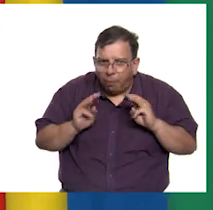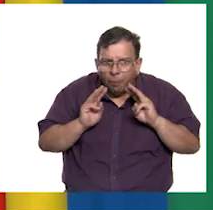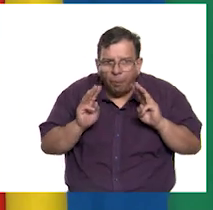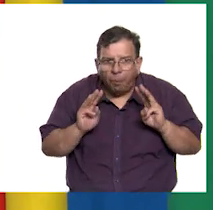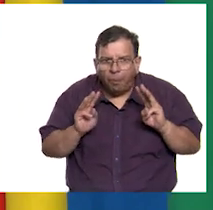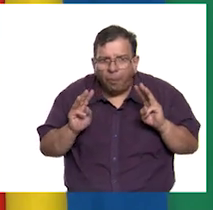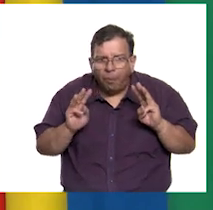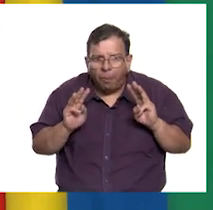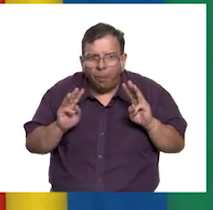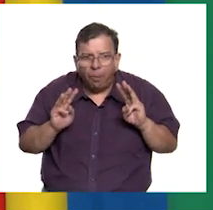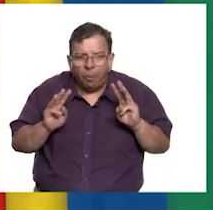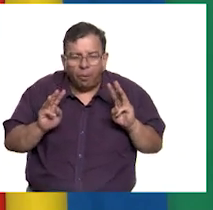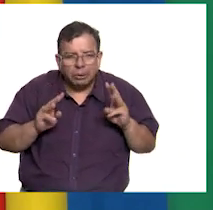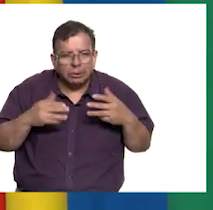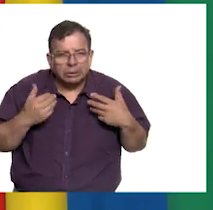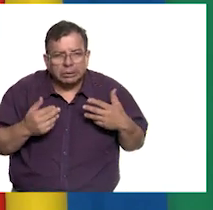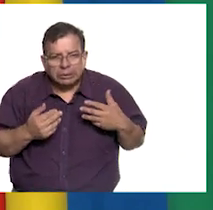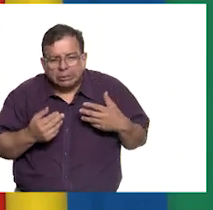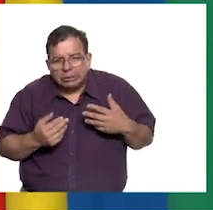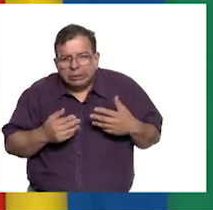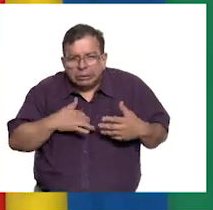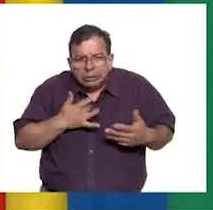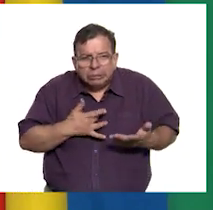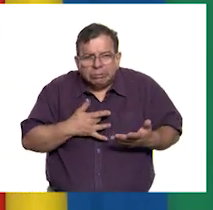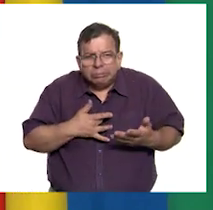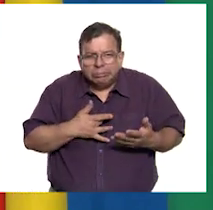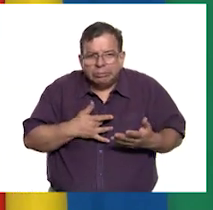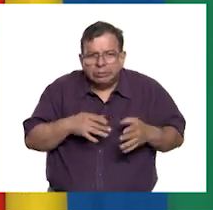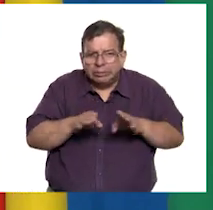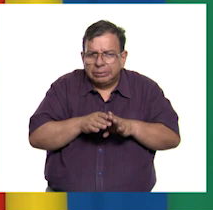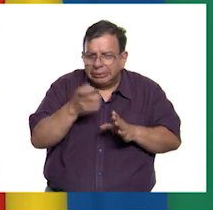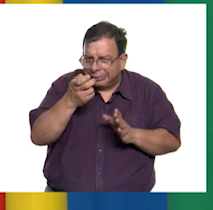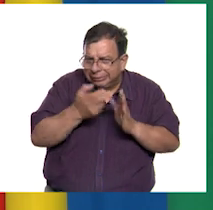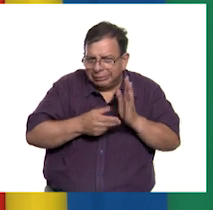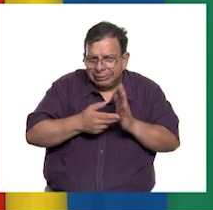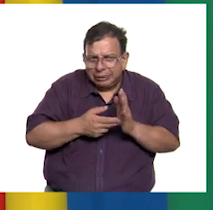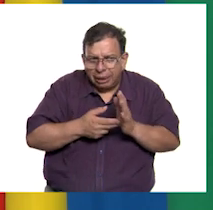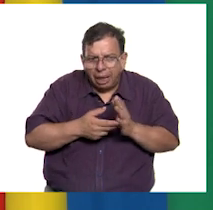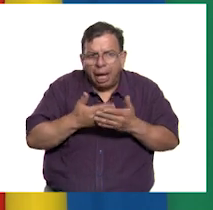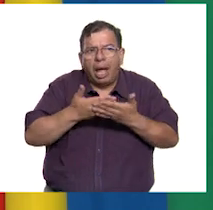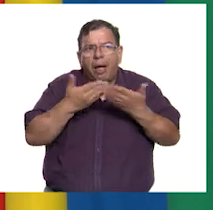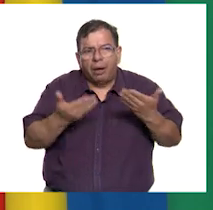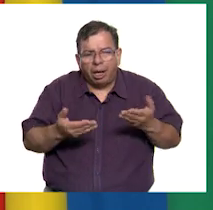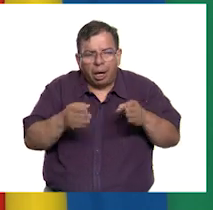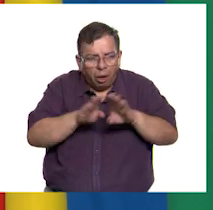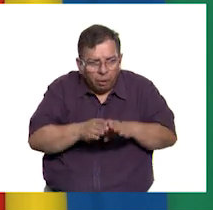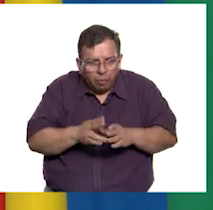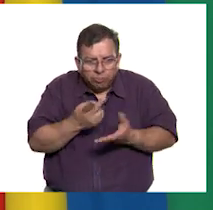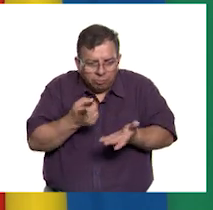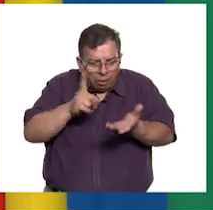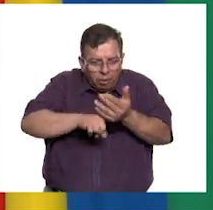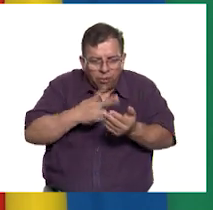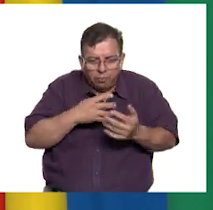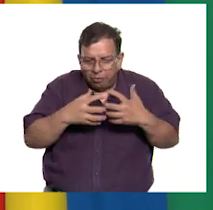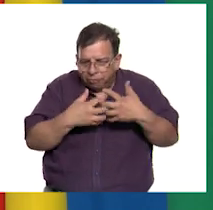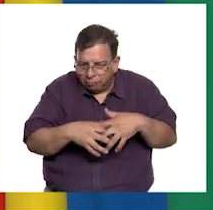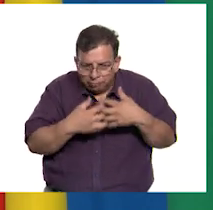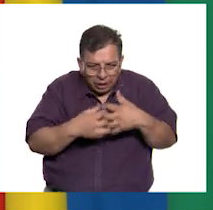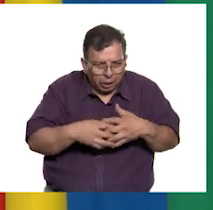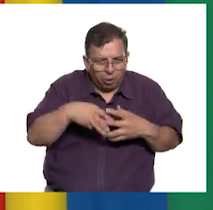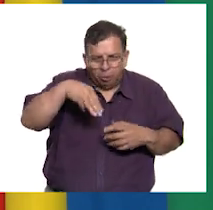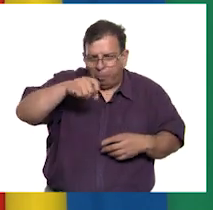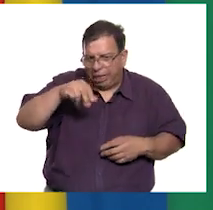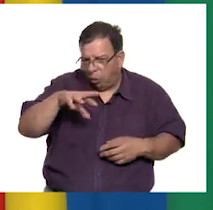¡Oh! Fíjate que he utilizado tantas veces este instrumento y hasta ahora sé cómo es que funciona el de mercurio y